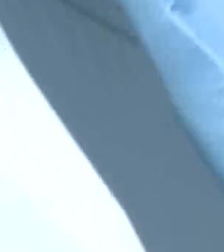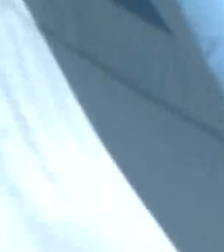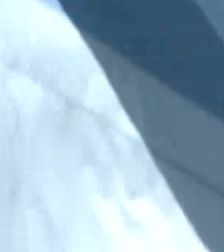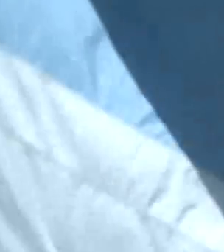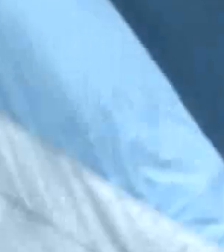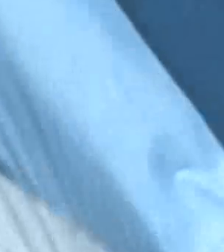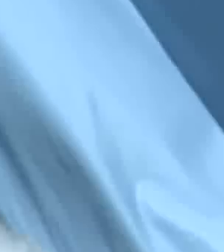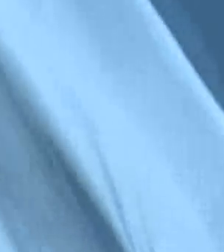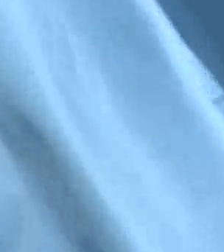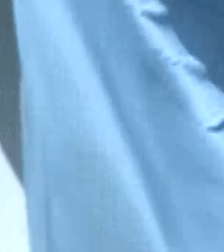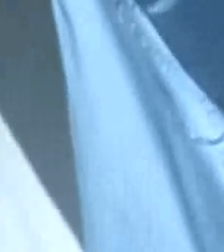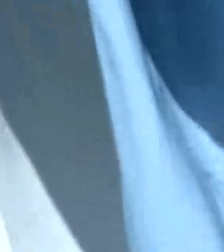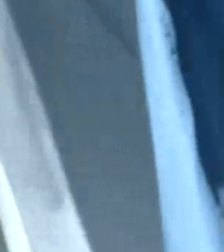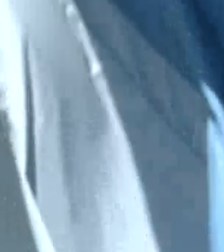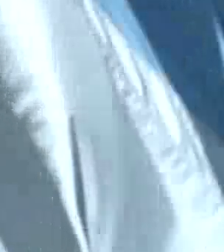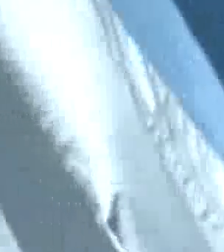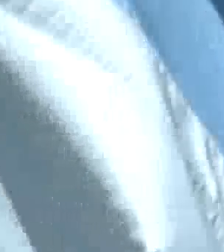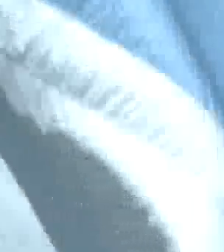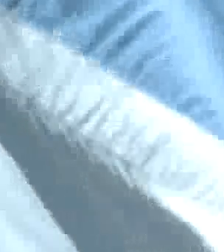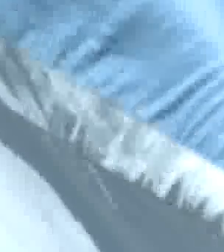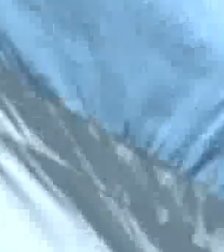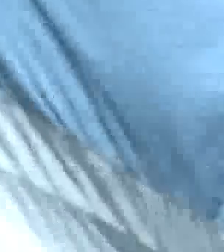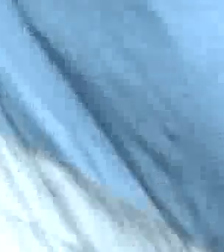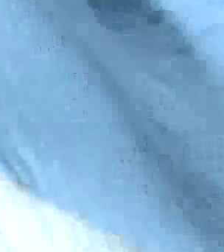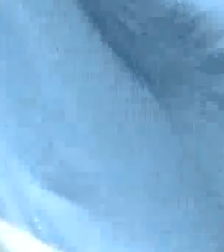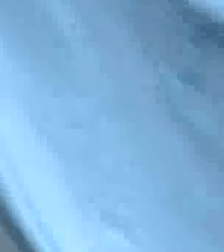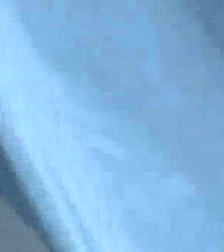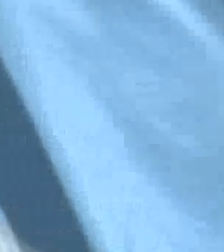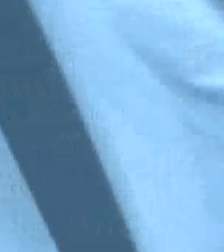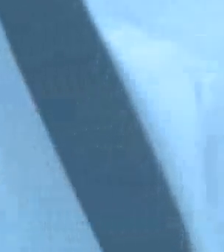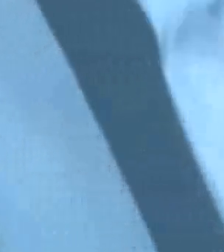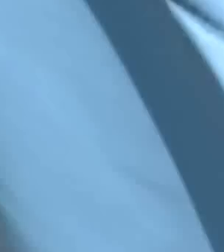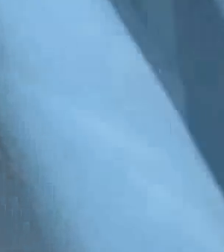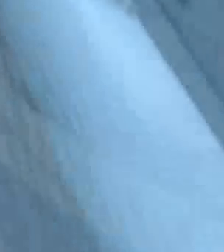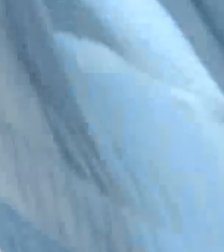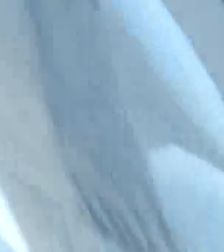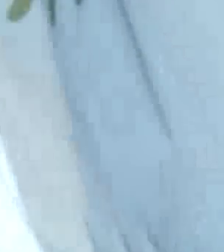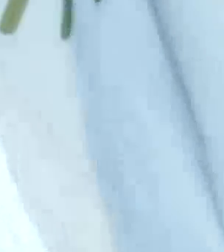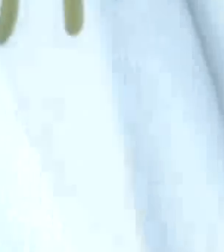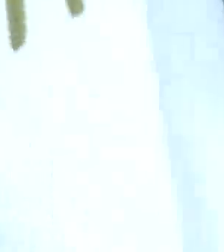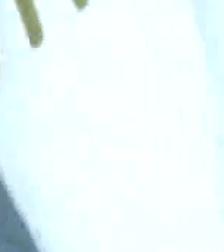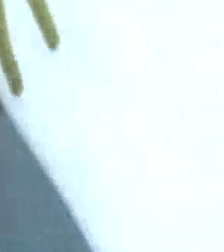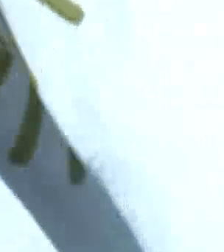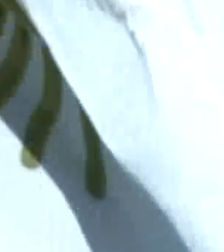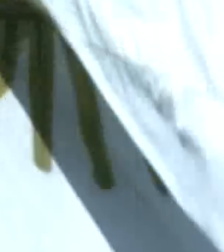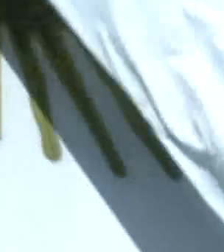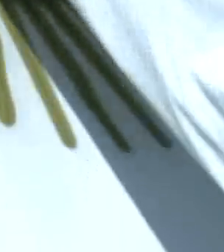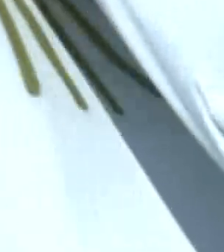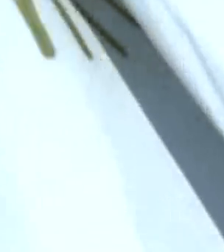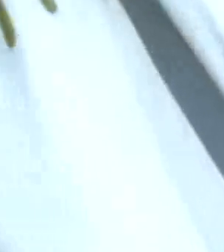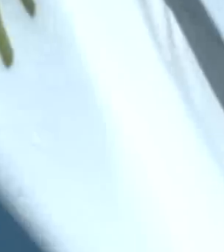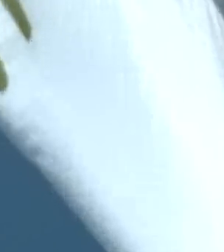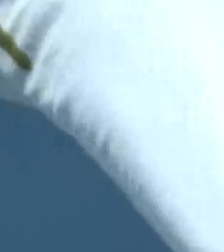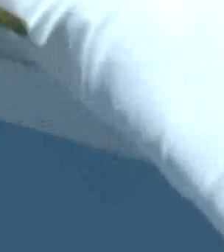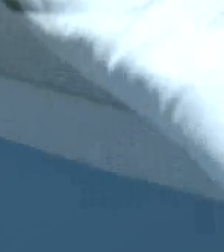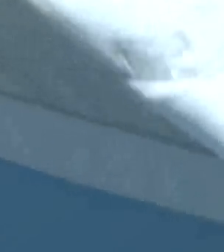que integran la cadena nacional de radio y televisión de todo el país y el Servicio Internacional RAE, Radiodifusión Argentina al